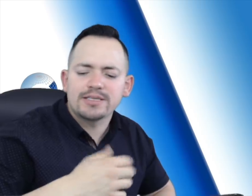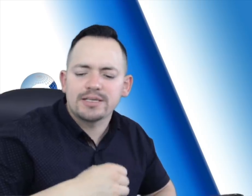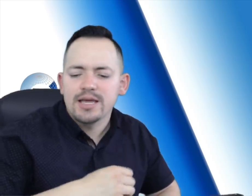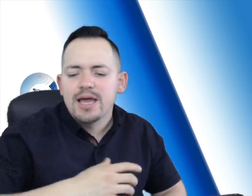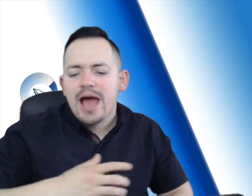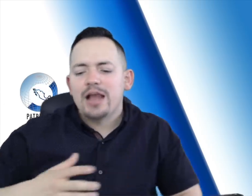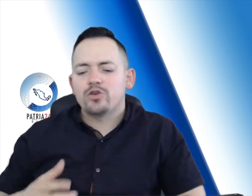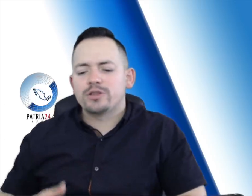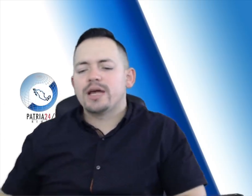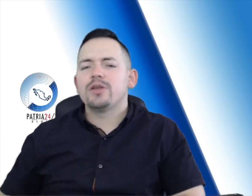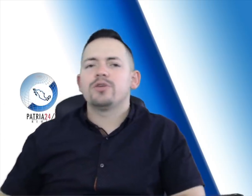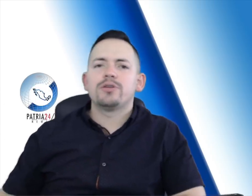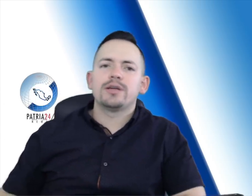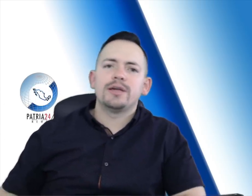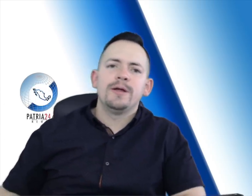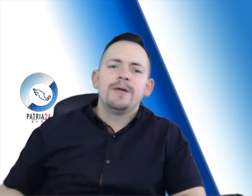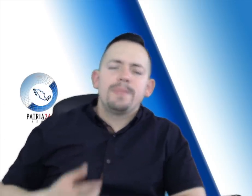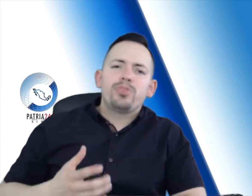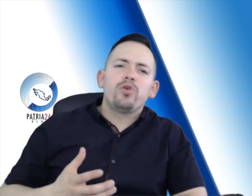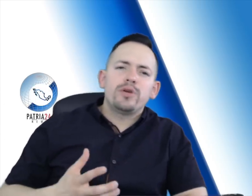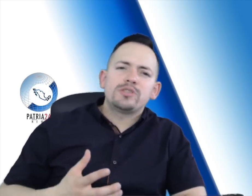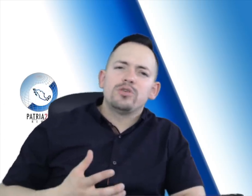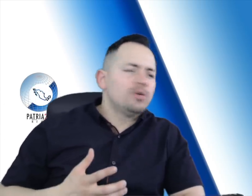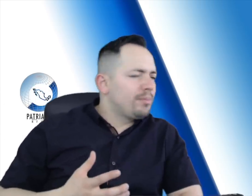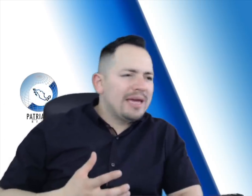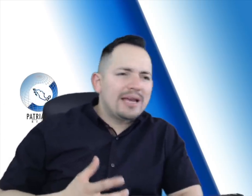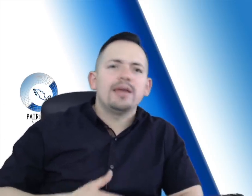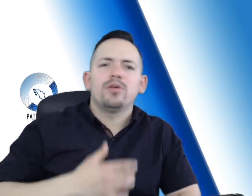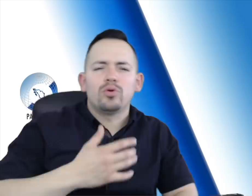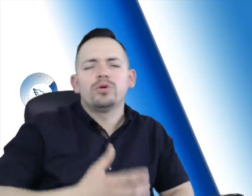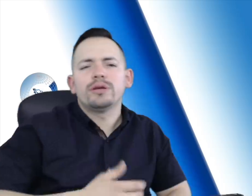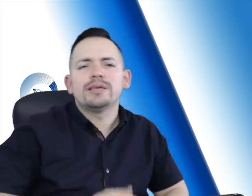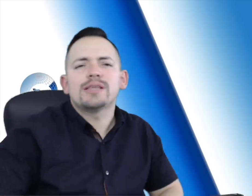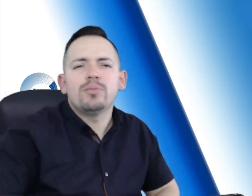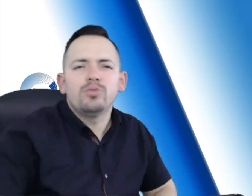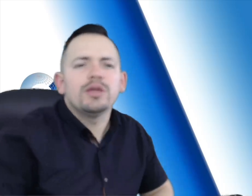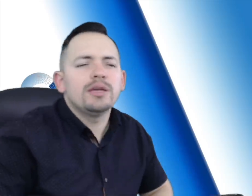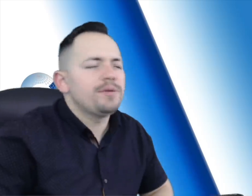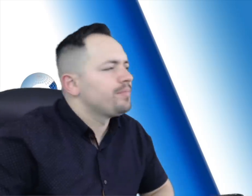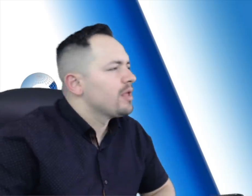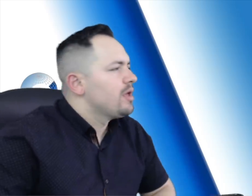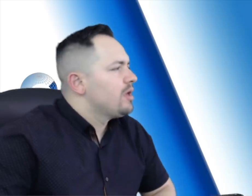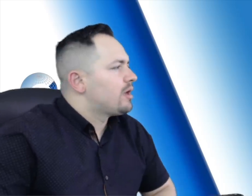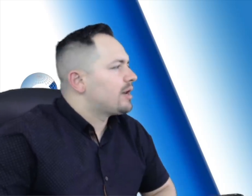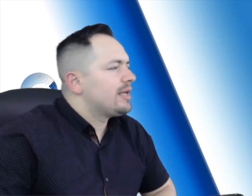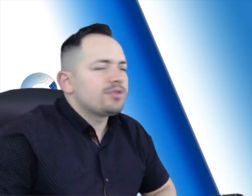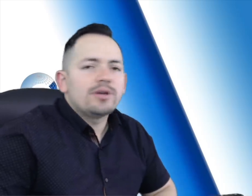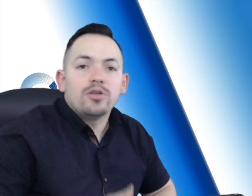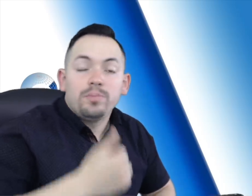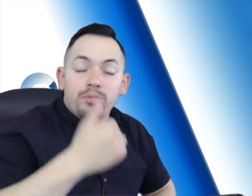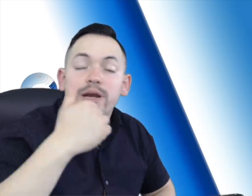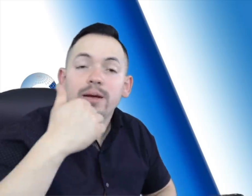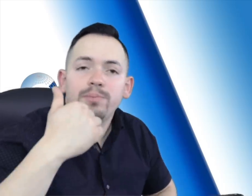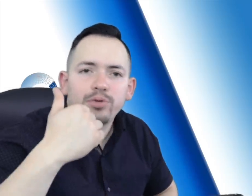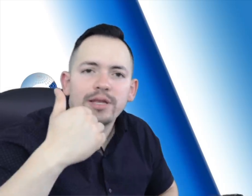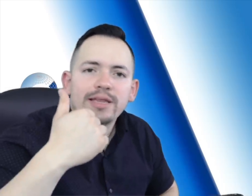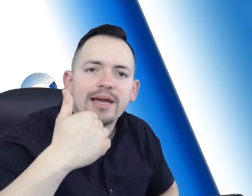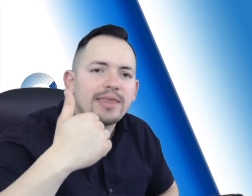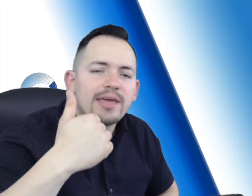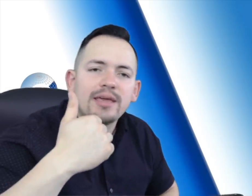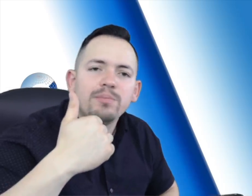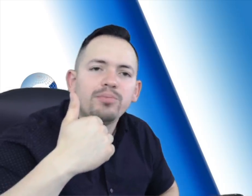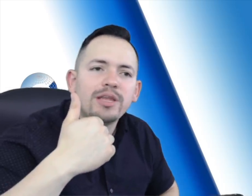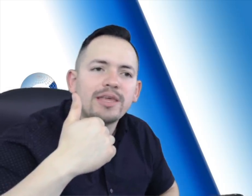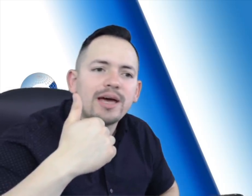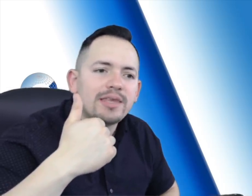tipos de prensas. Al contrario, creo que todo esto viene o está muy relacionado por la